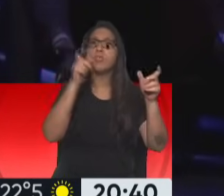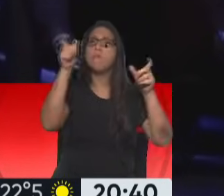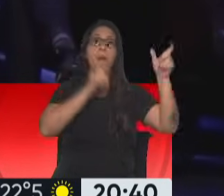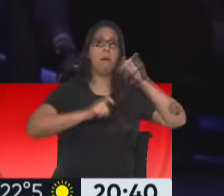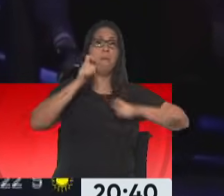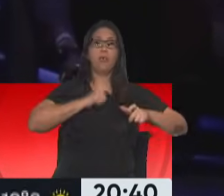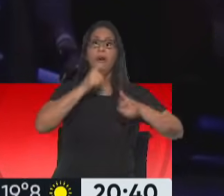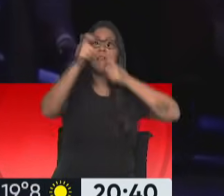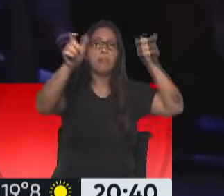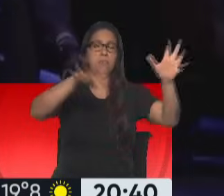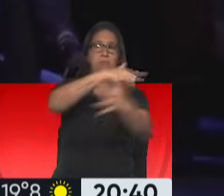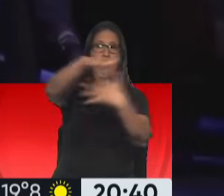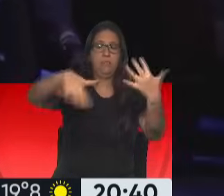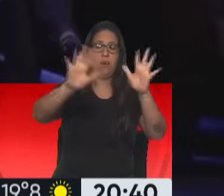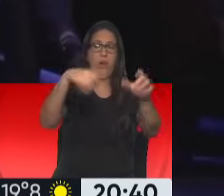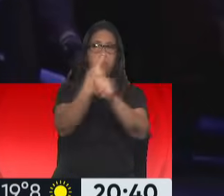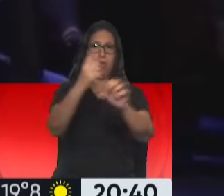vez.